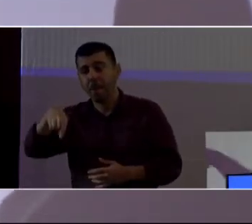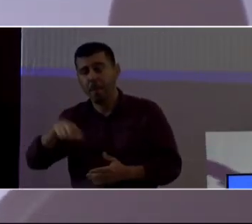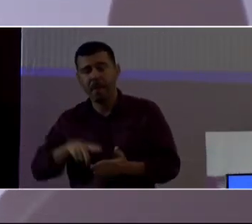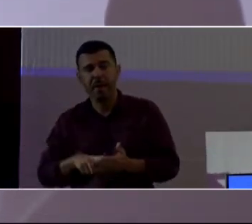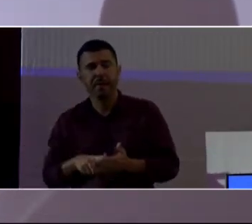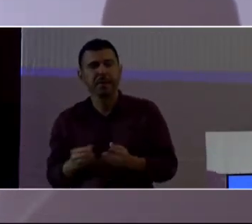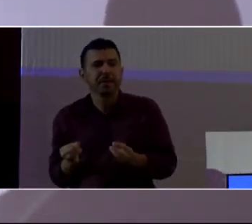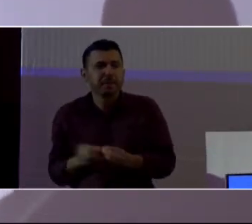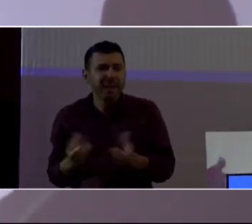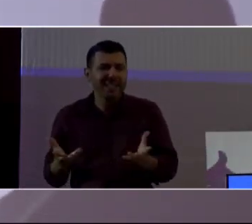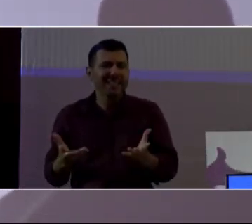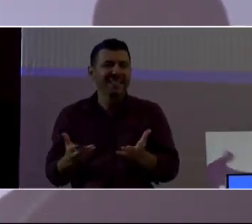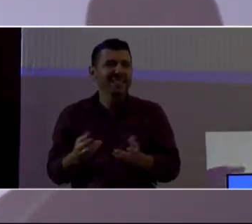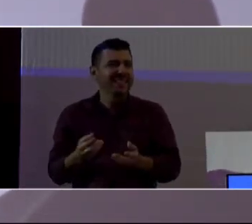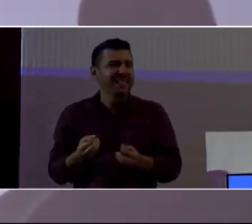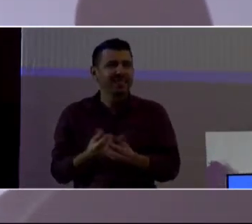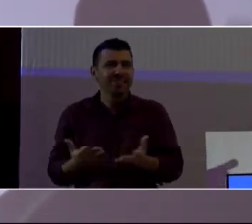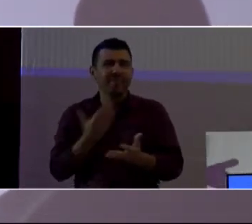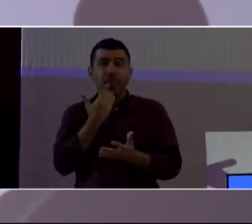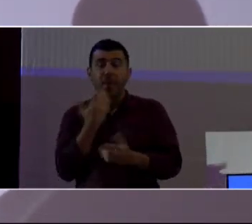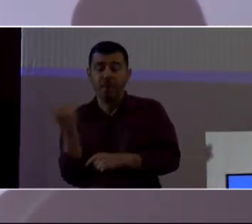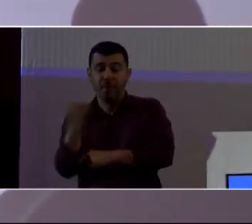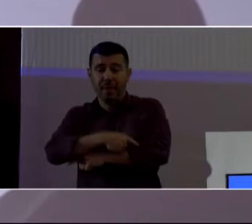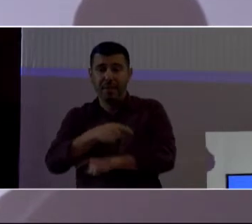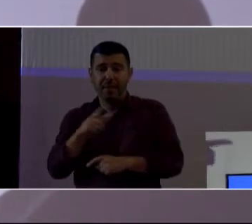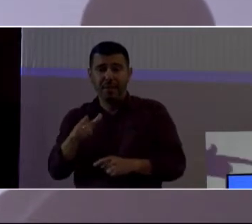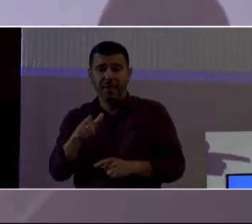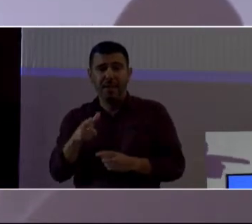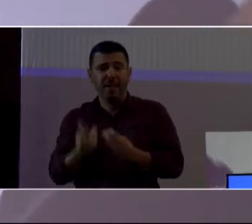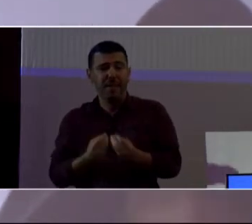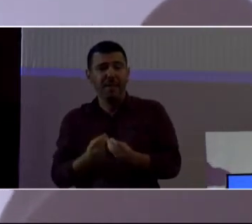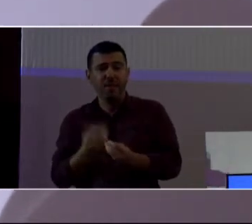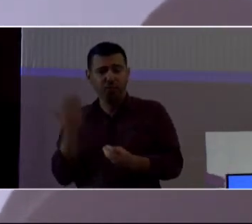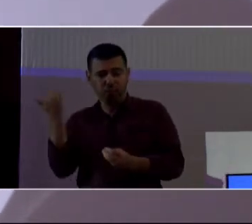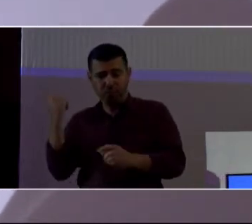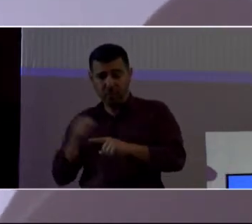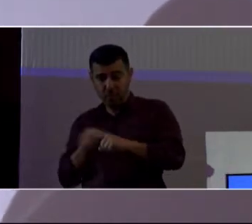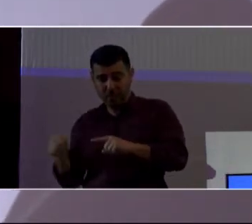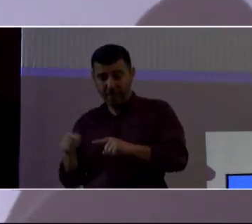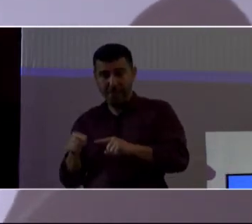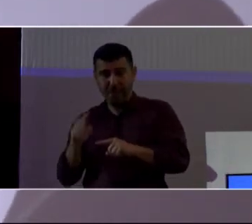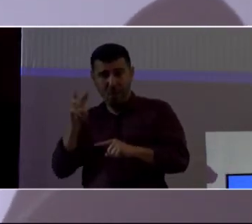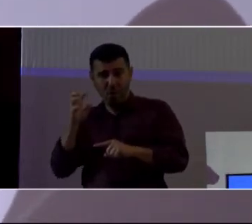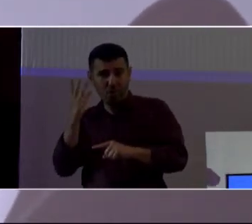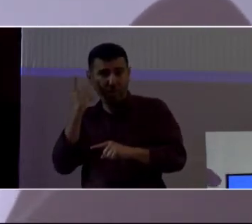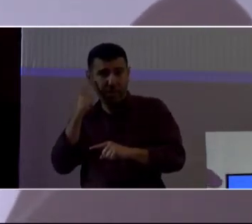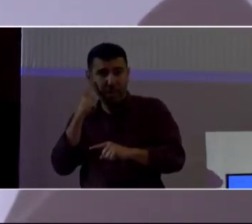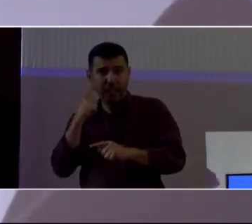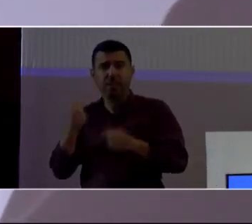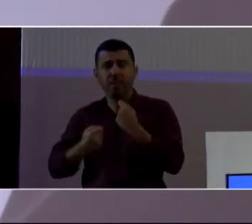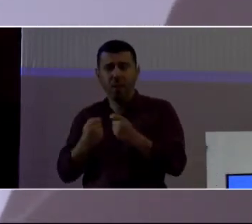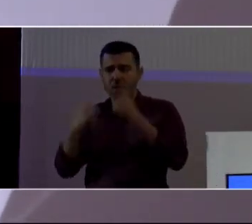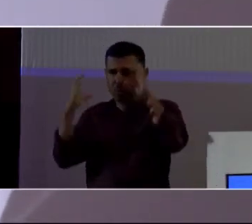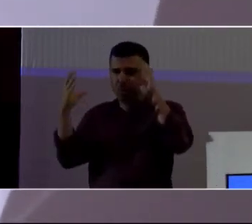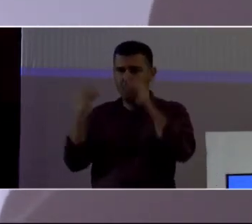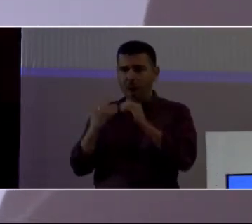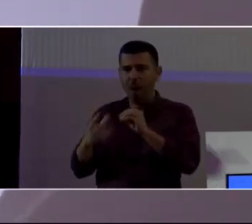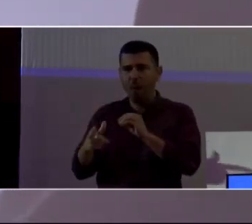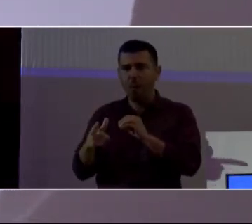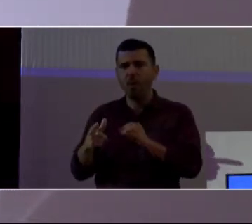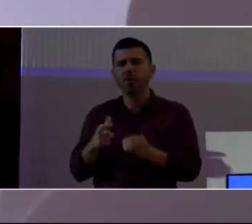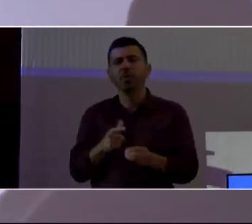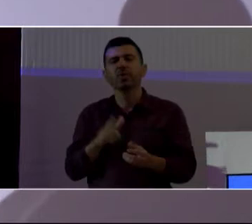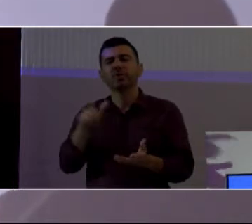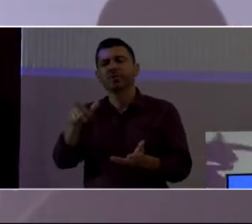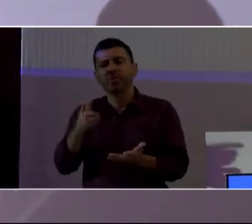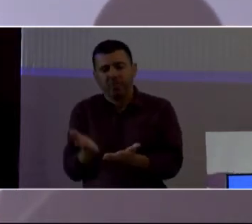Hacemos, por ejemplo, el día de hace 8 días, hicimos un negocio con Oveja Negra para